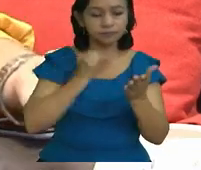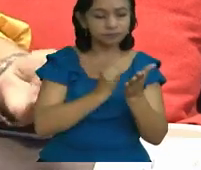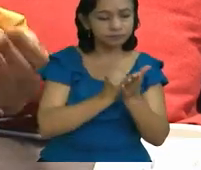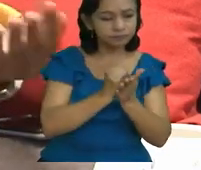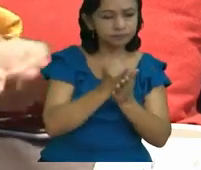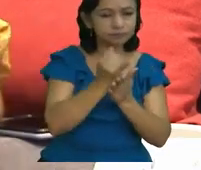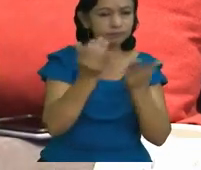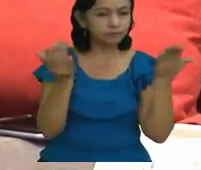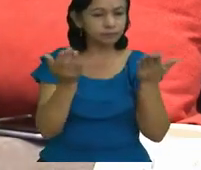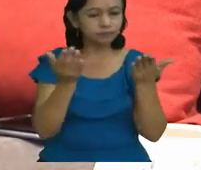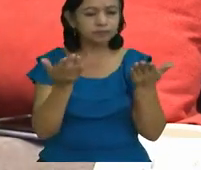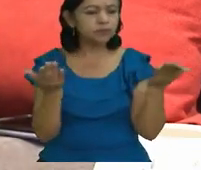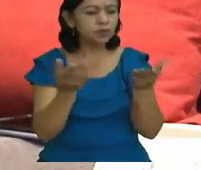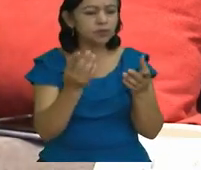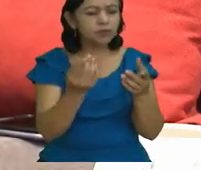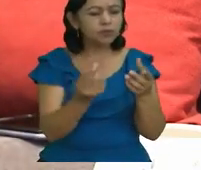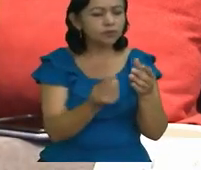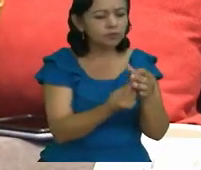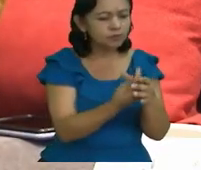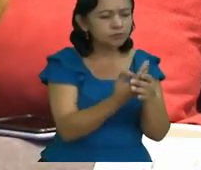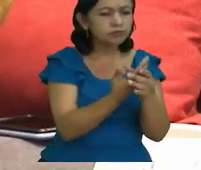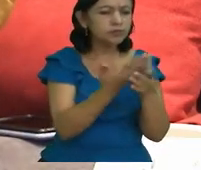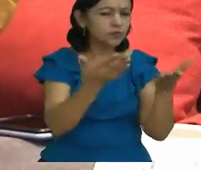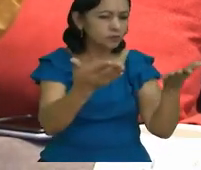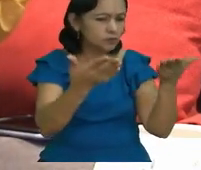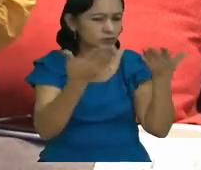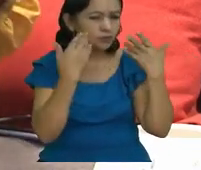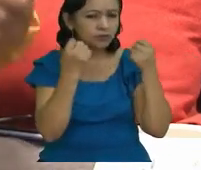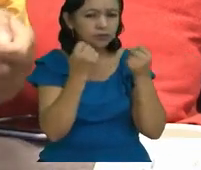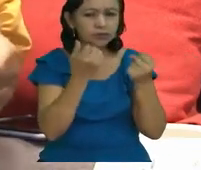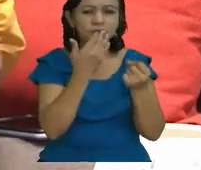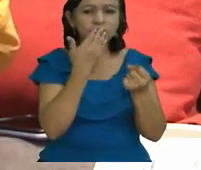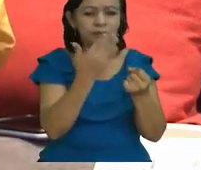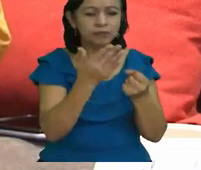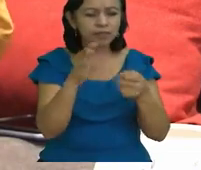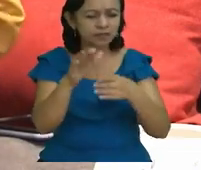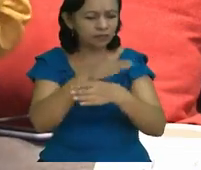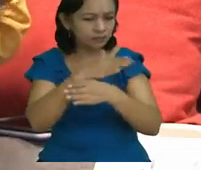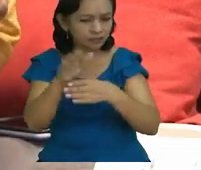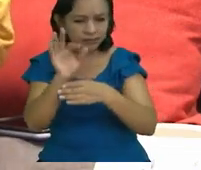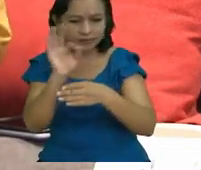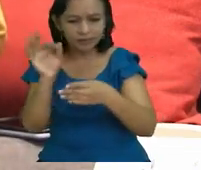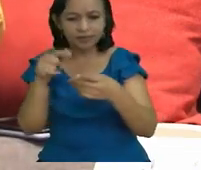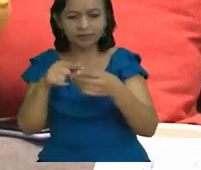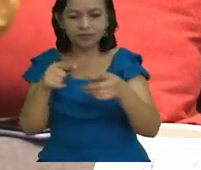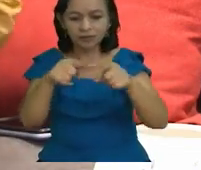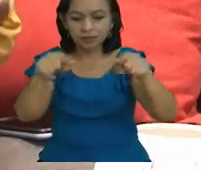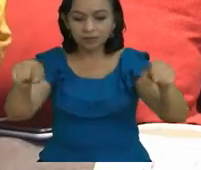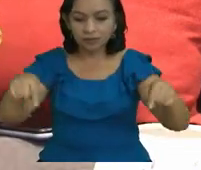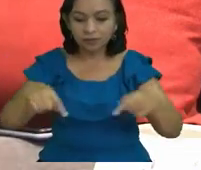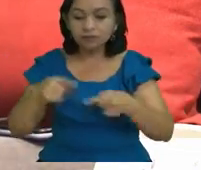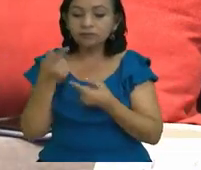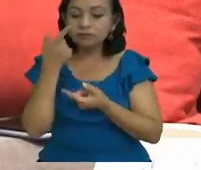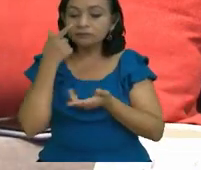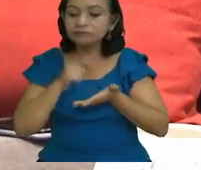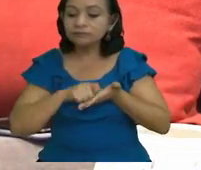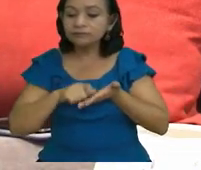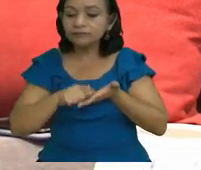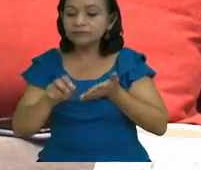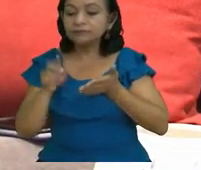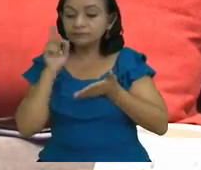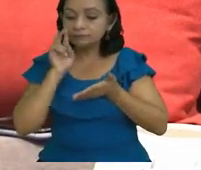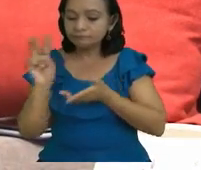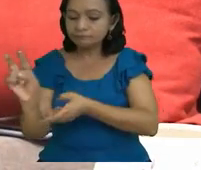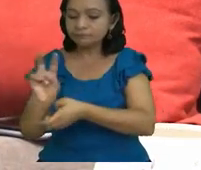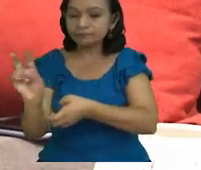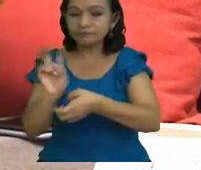investigando la adaptación, trabajando en las nuevas variedades, en las parcelas, en los resultados. Entonces, damos seguimiento